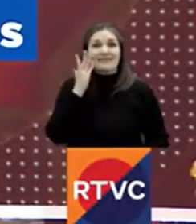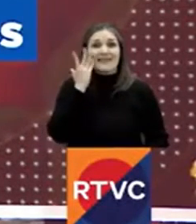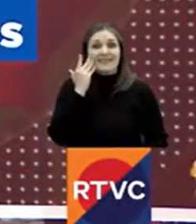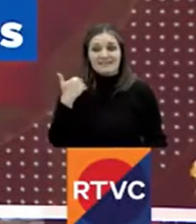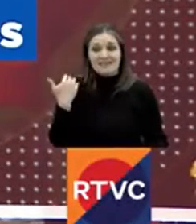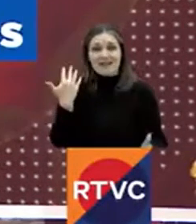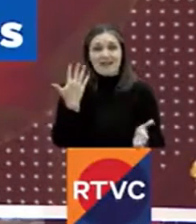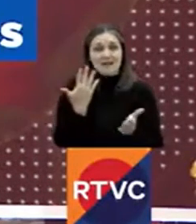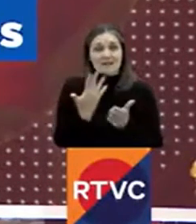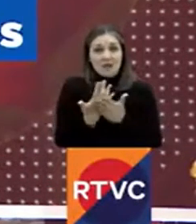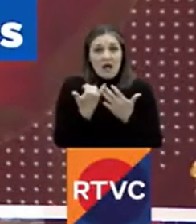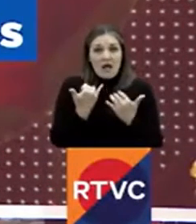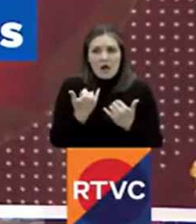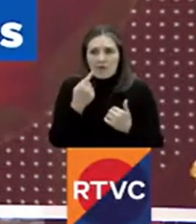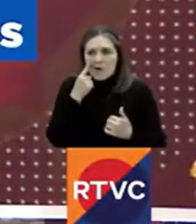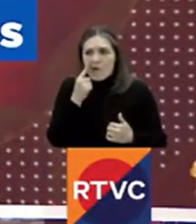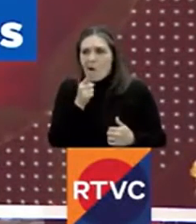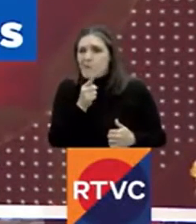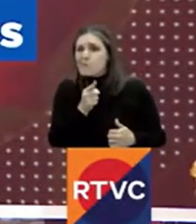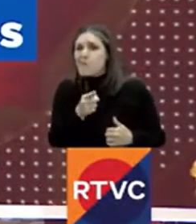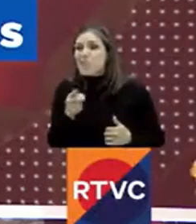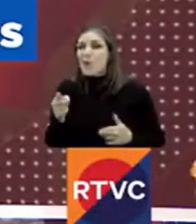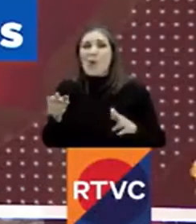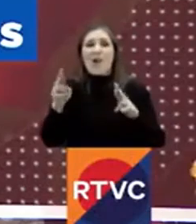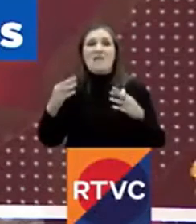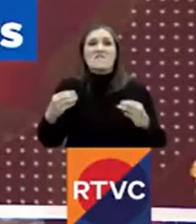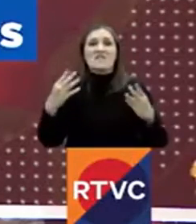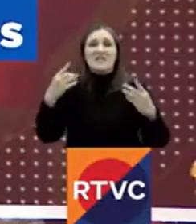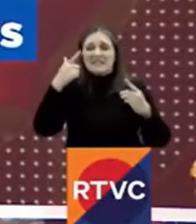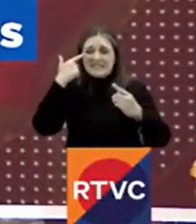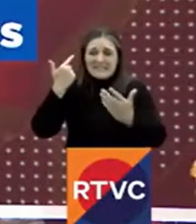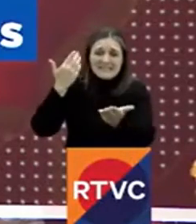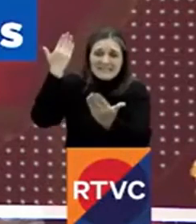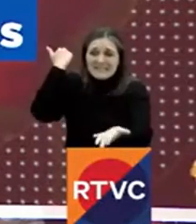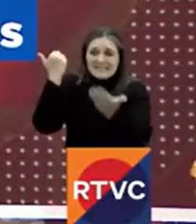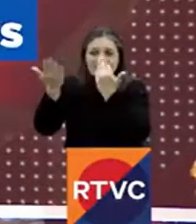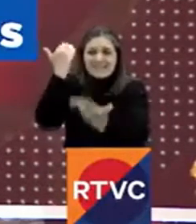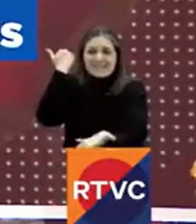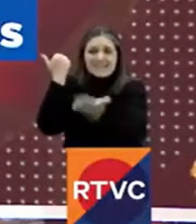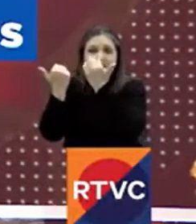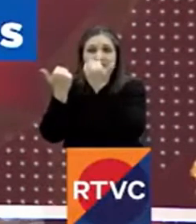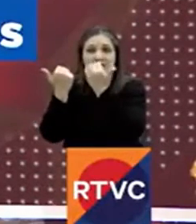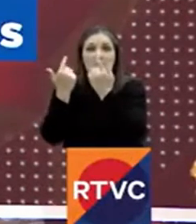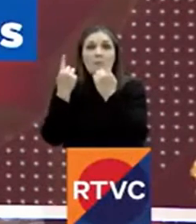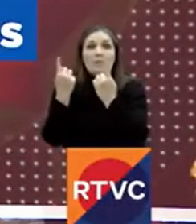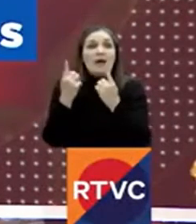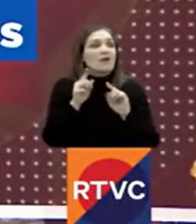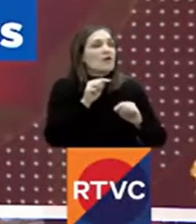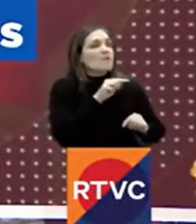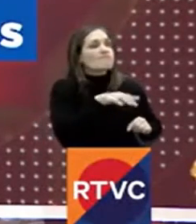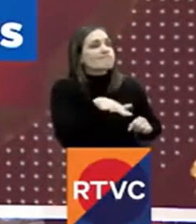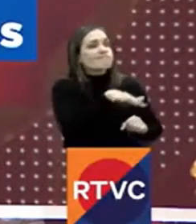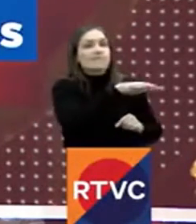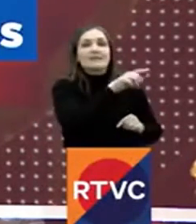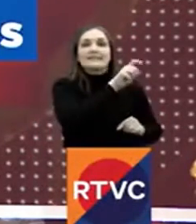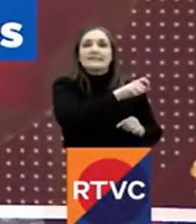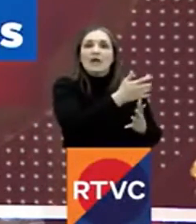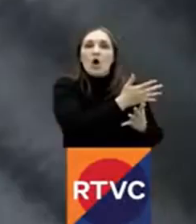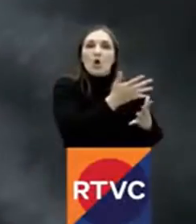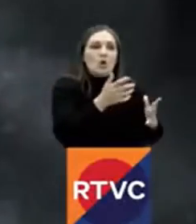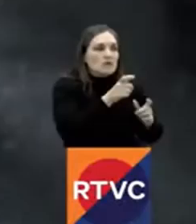carrera ahora no es solo arrebatar sobrevivientes de los escombros, sino también resolver las necesidades básicas de todos